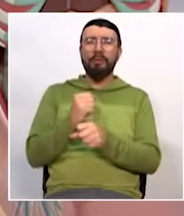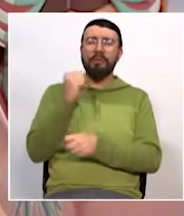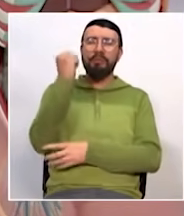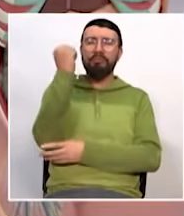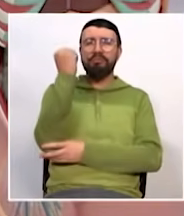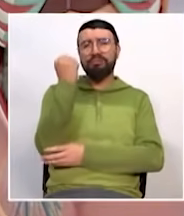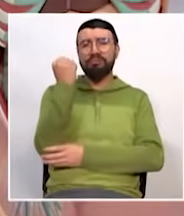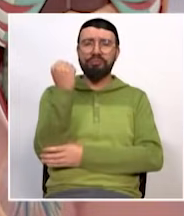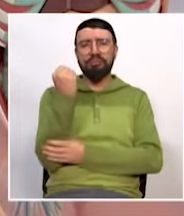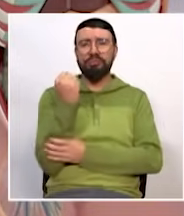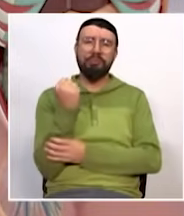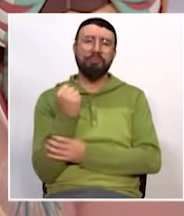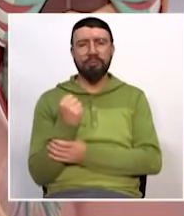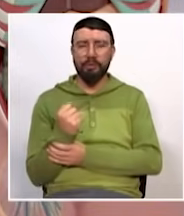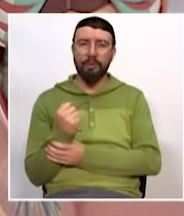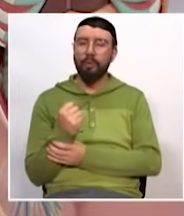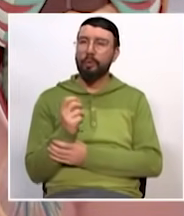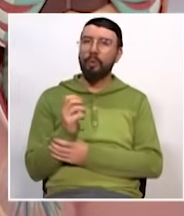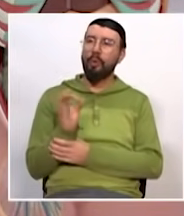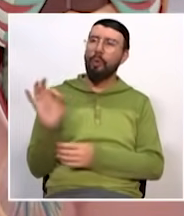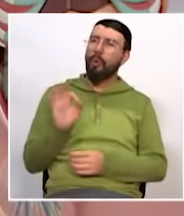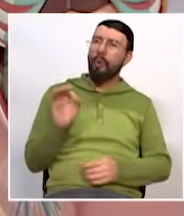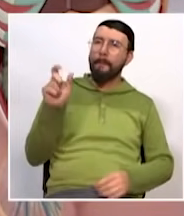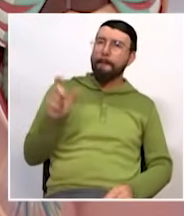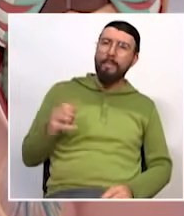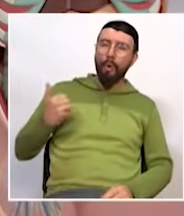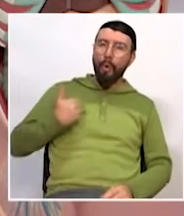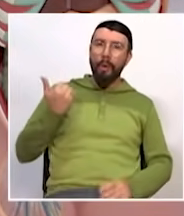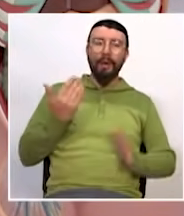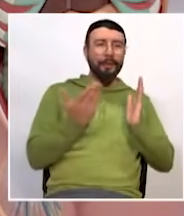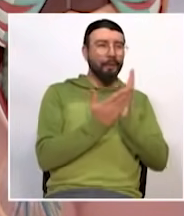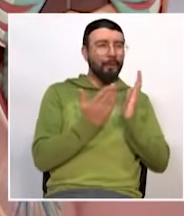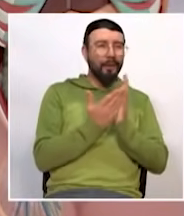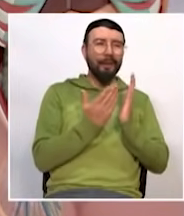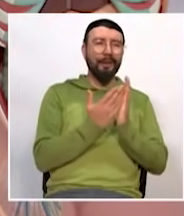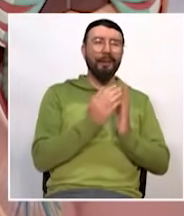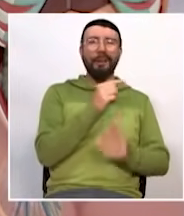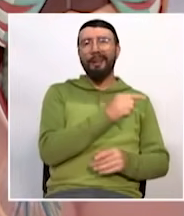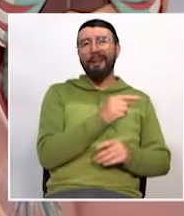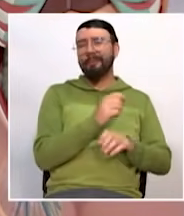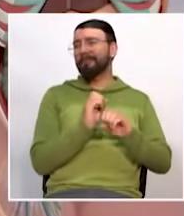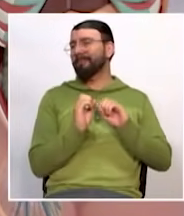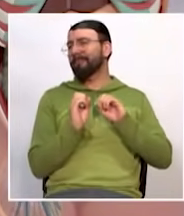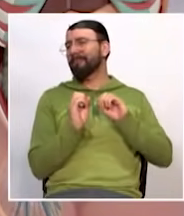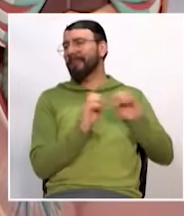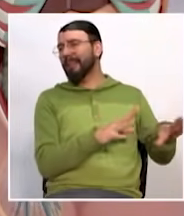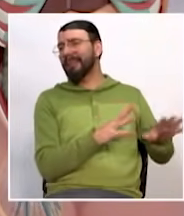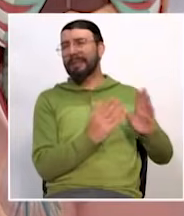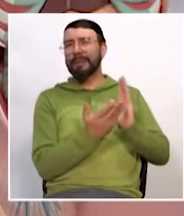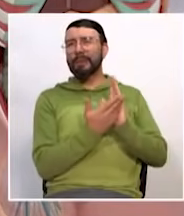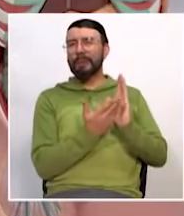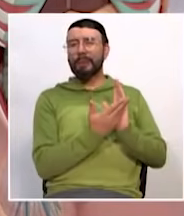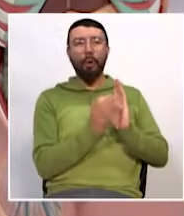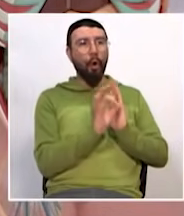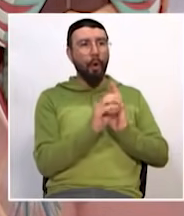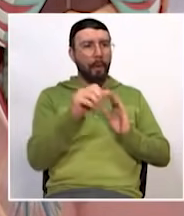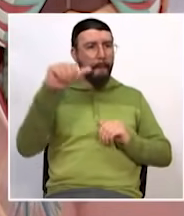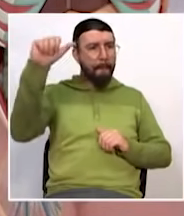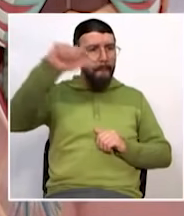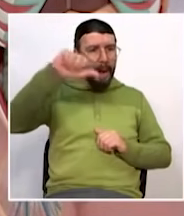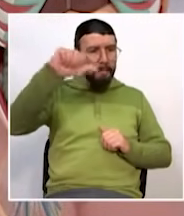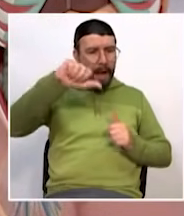decrecer o en el joven estudiante cuando comienzan a abandonar sus estudios o las notas de crecer